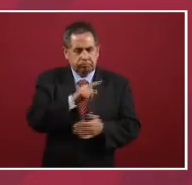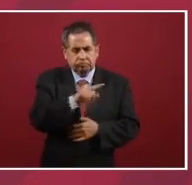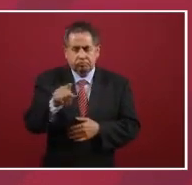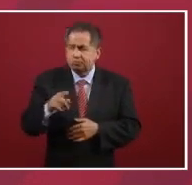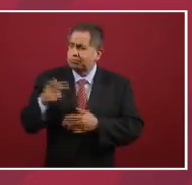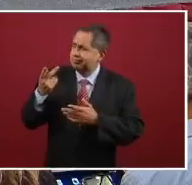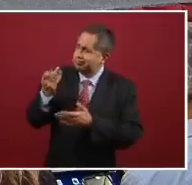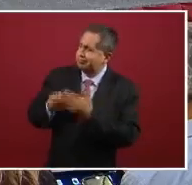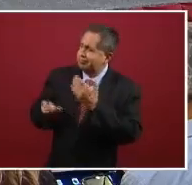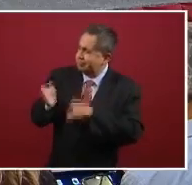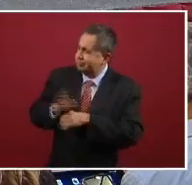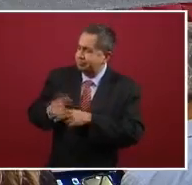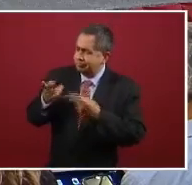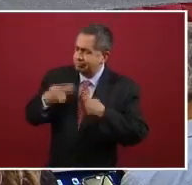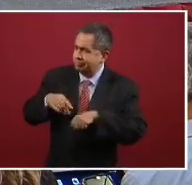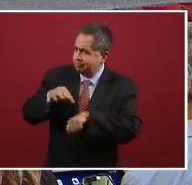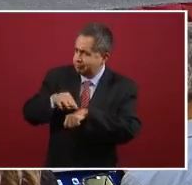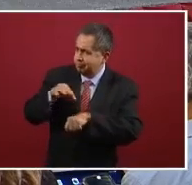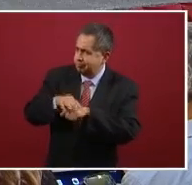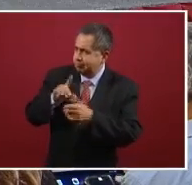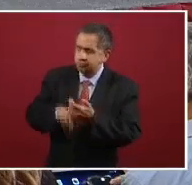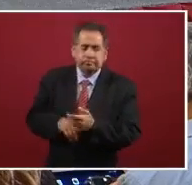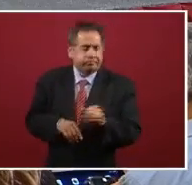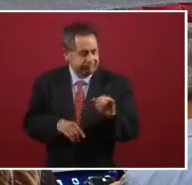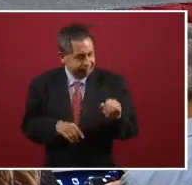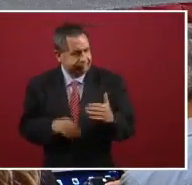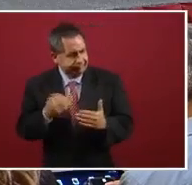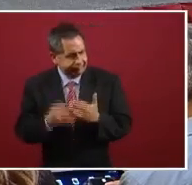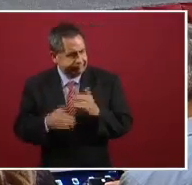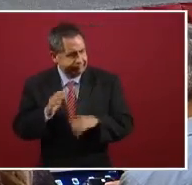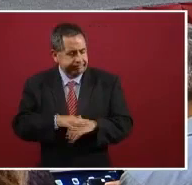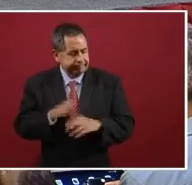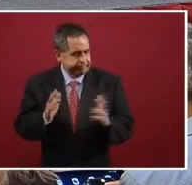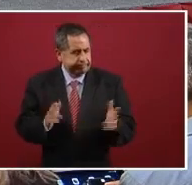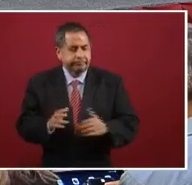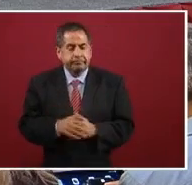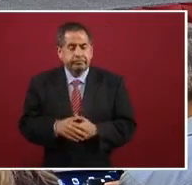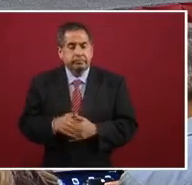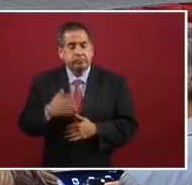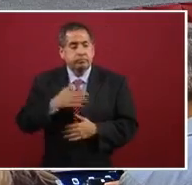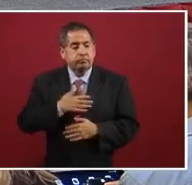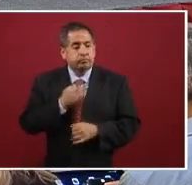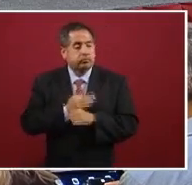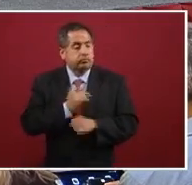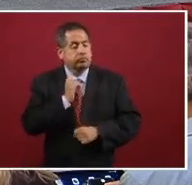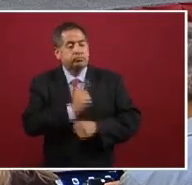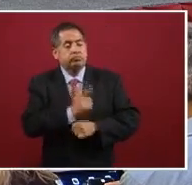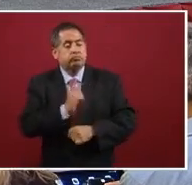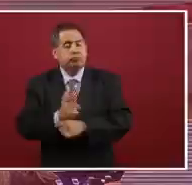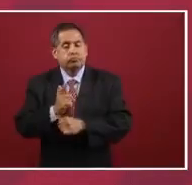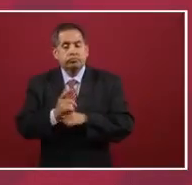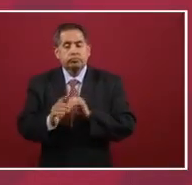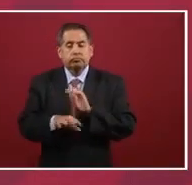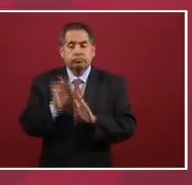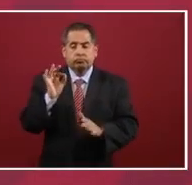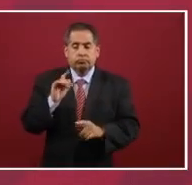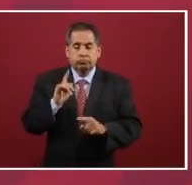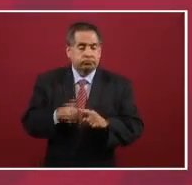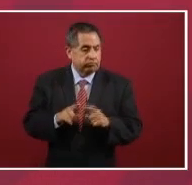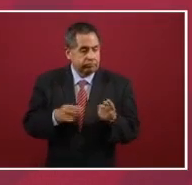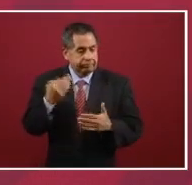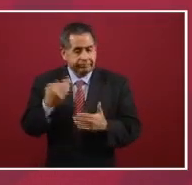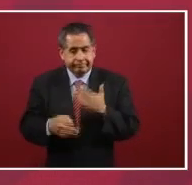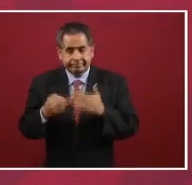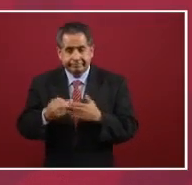falta personal. Hace falta personal. Lo que me estoy encontrando es de que nos